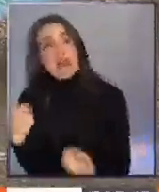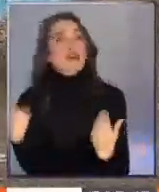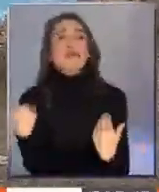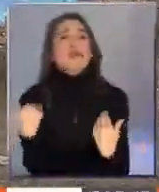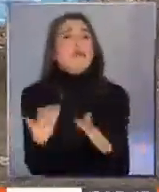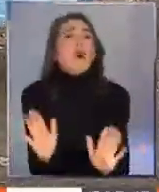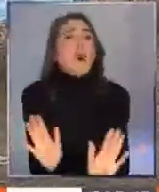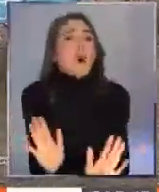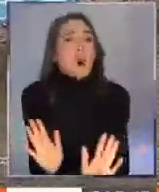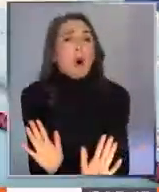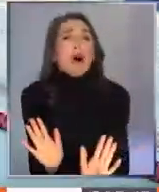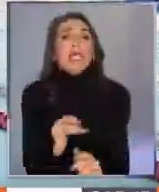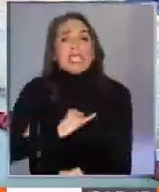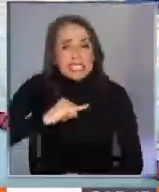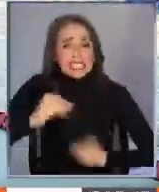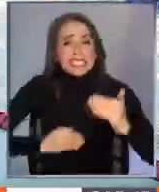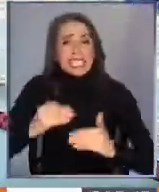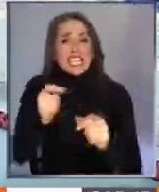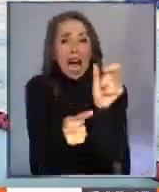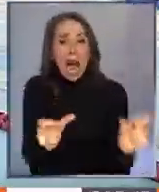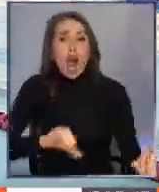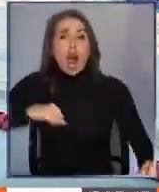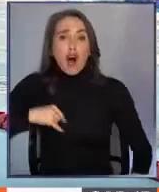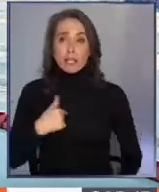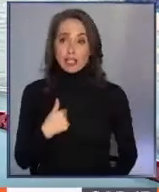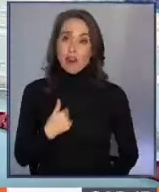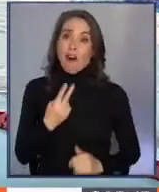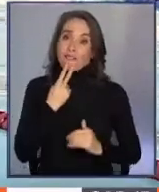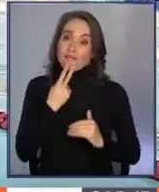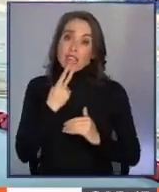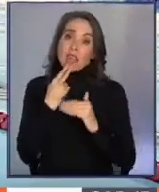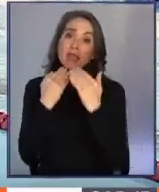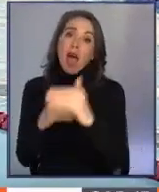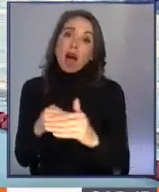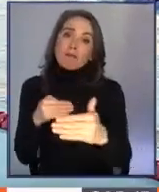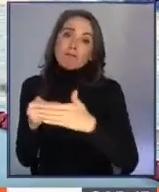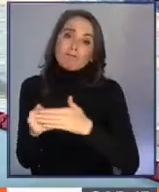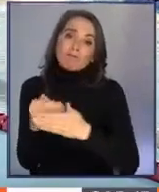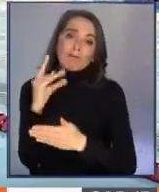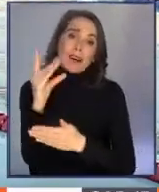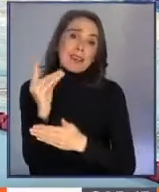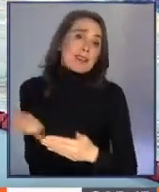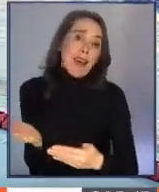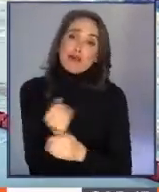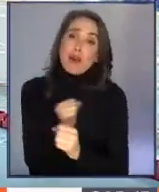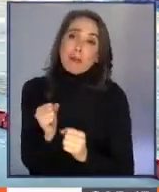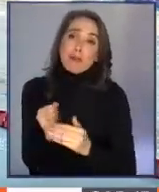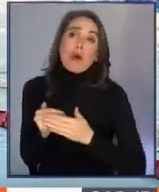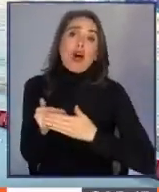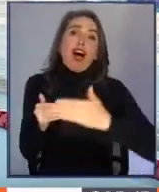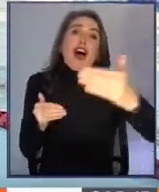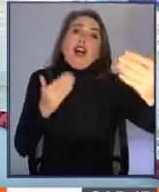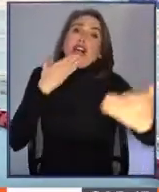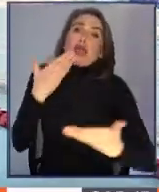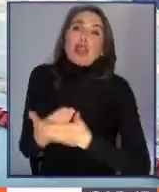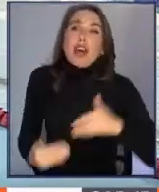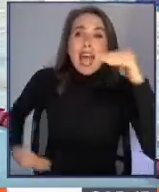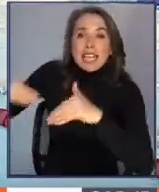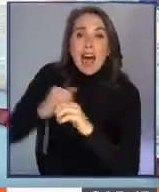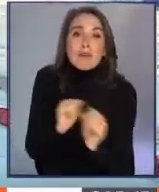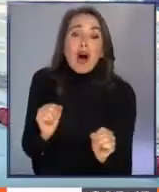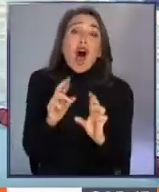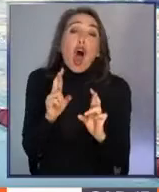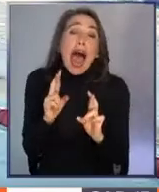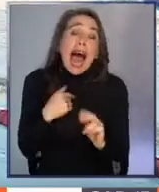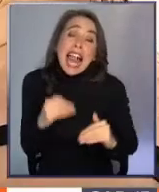importa, porque pueden seguir adelante, son jóvenes. Yo tengo una vida limitada, ¿no es cierto? No puedo seguir eternamente nadando. Espero nadar